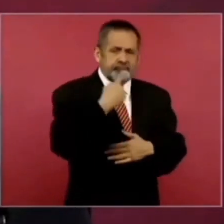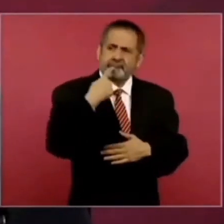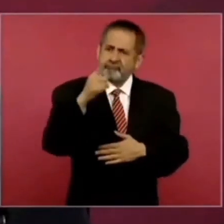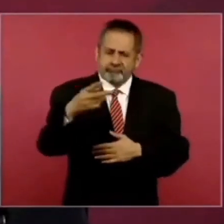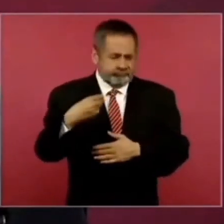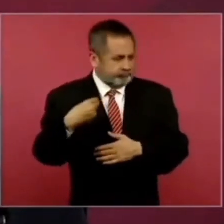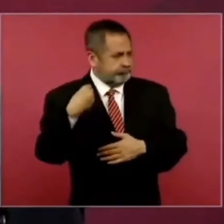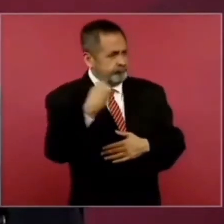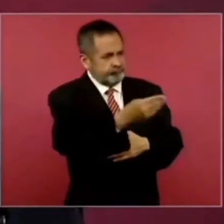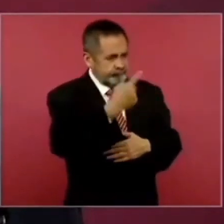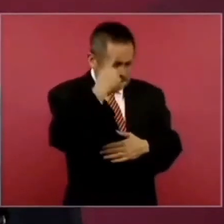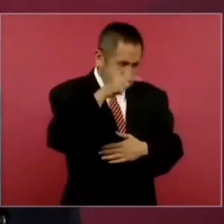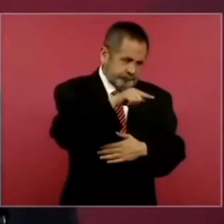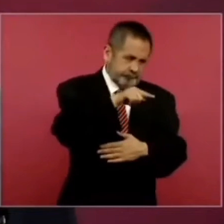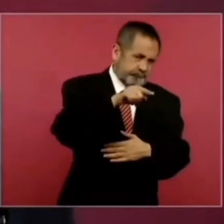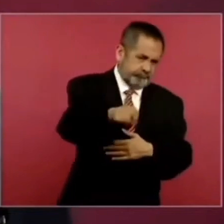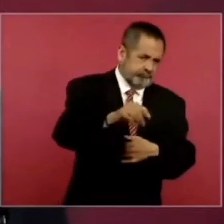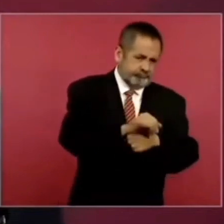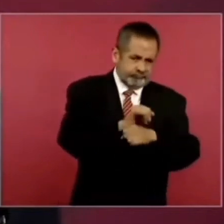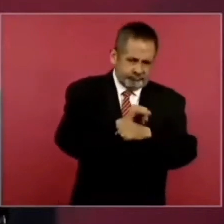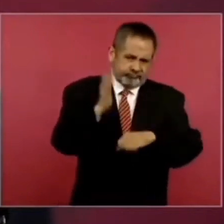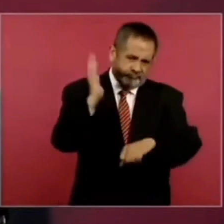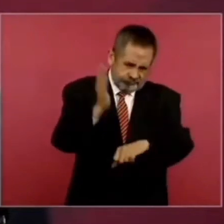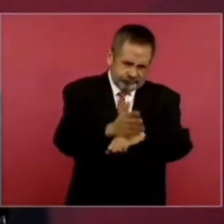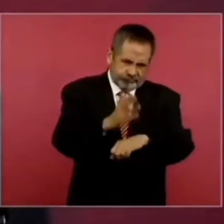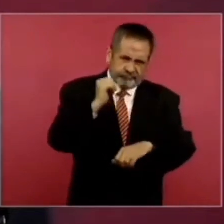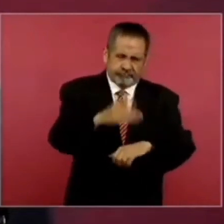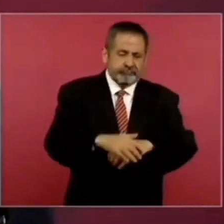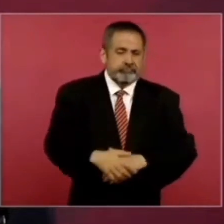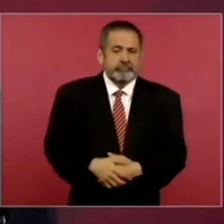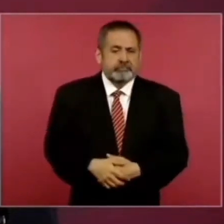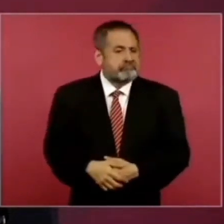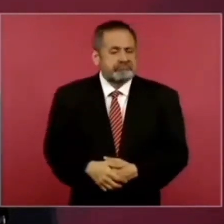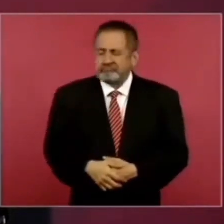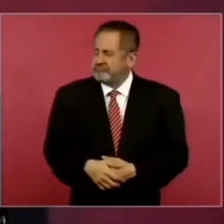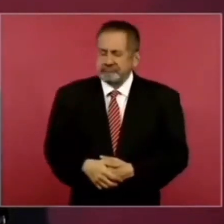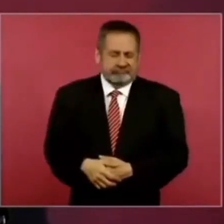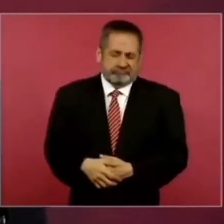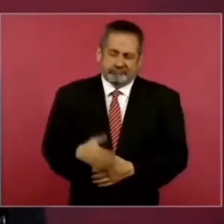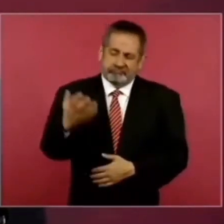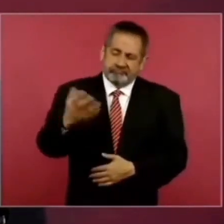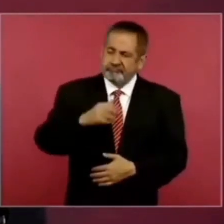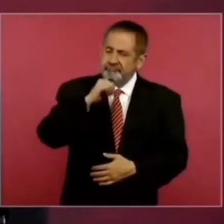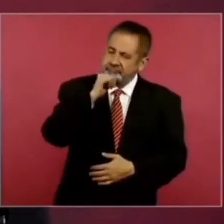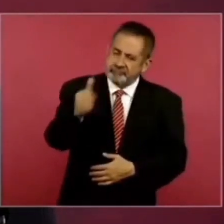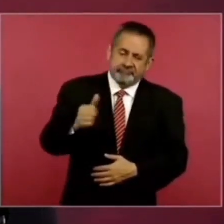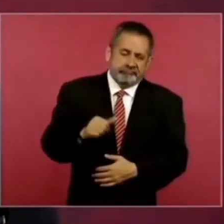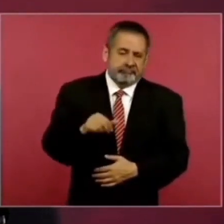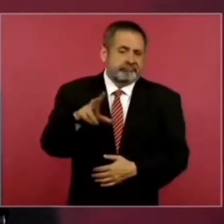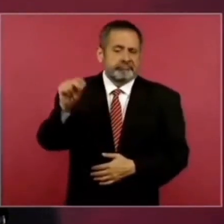una denuncia para que se investigue, se castigue a los responsables. Nada.